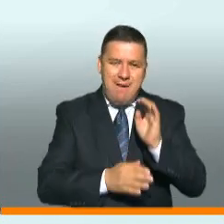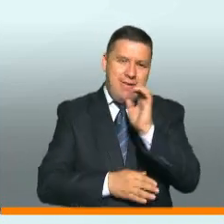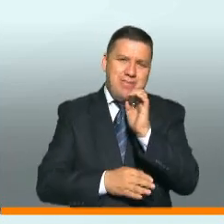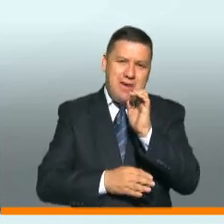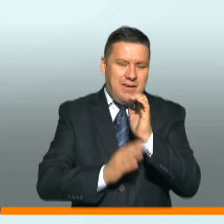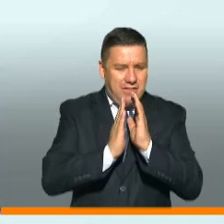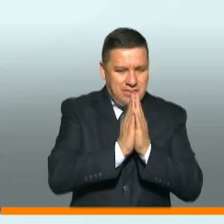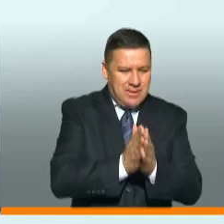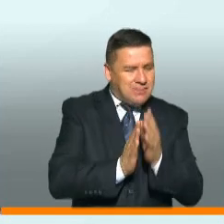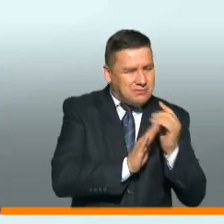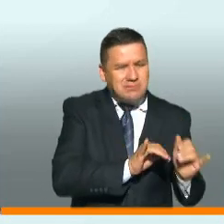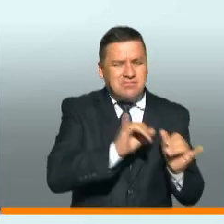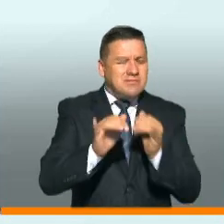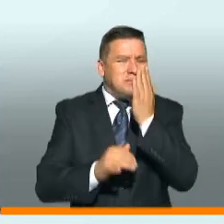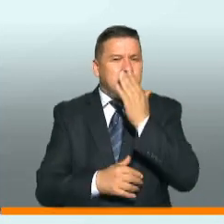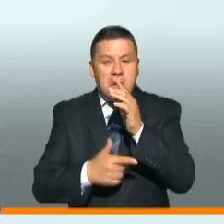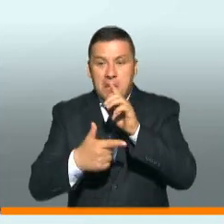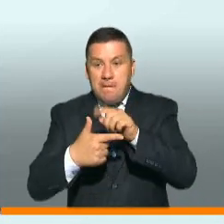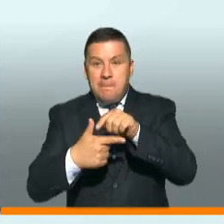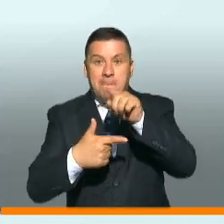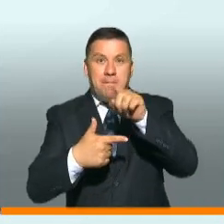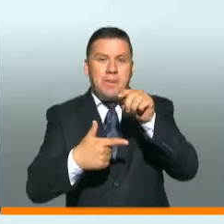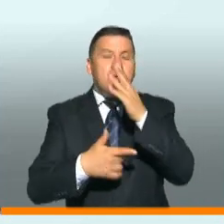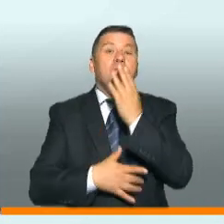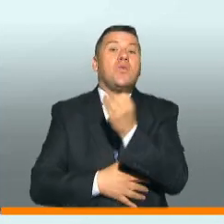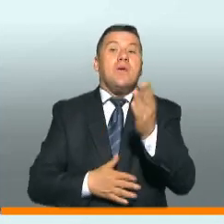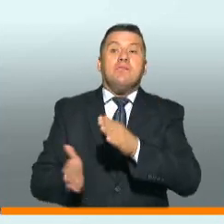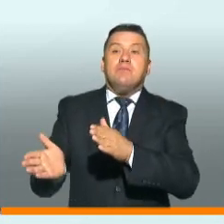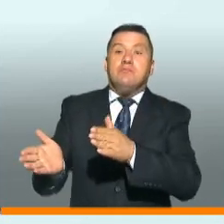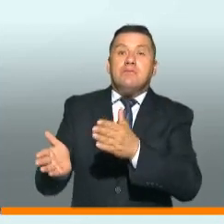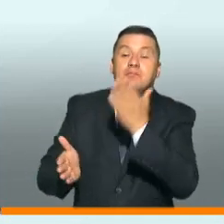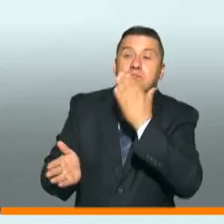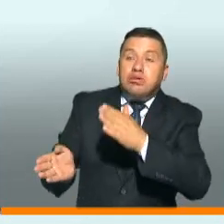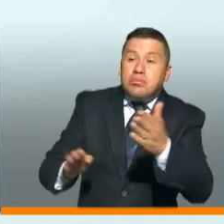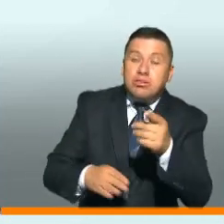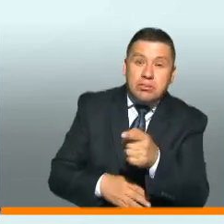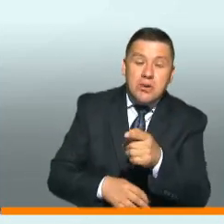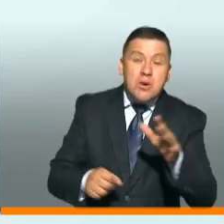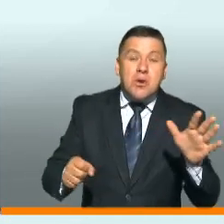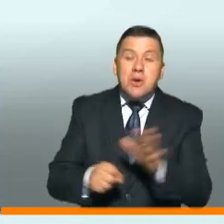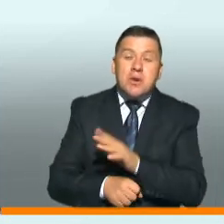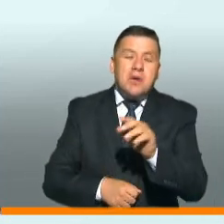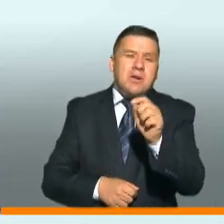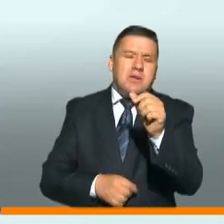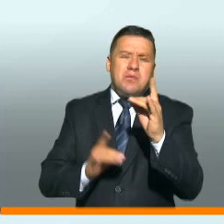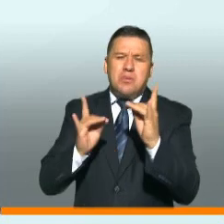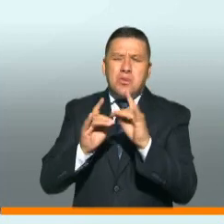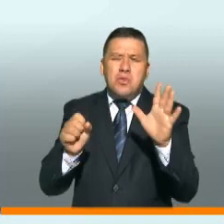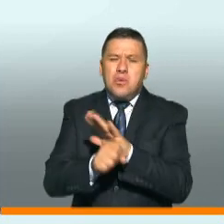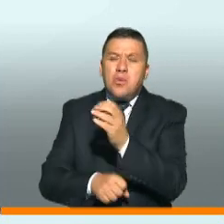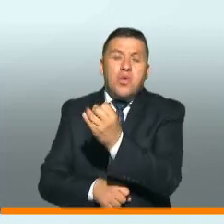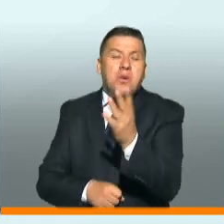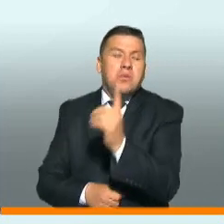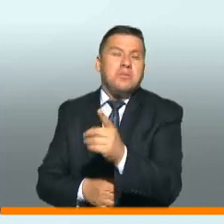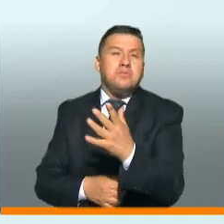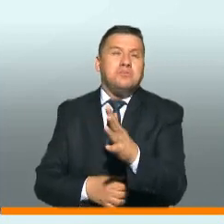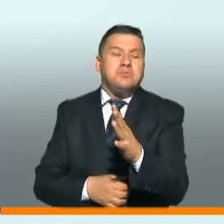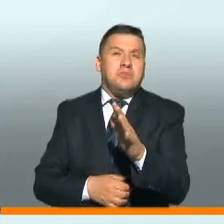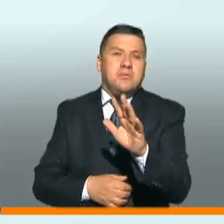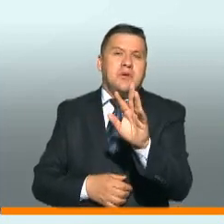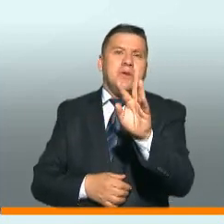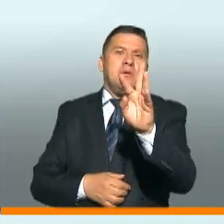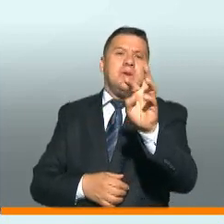enero, con un crecimiento también en el número de fallecimientos, una ocupación de camas de cuidado intensivo